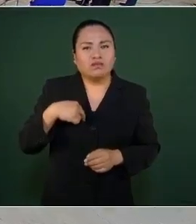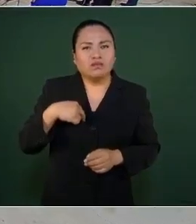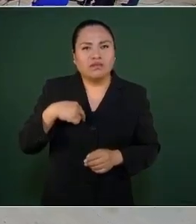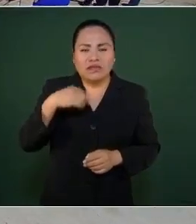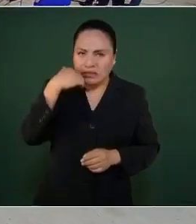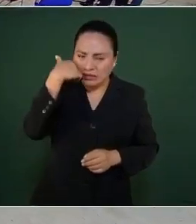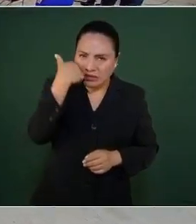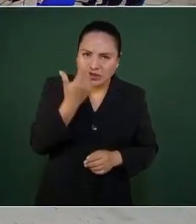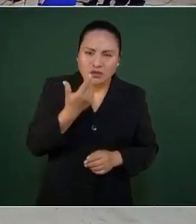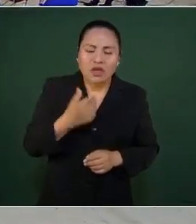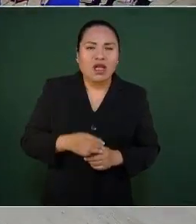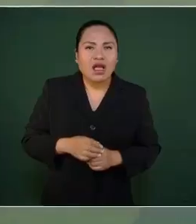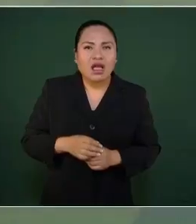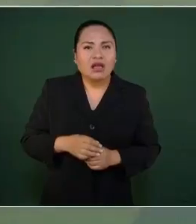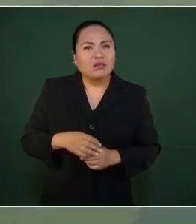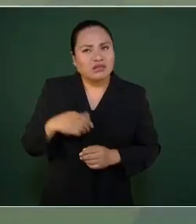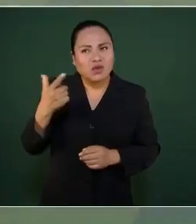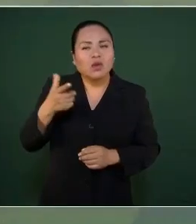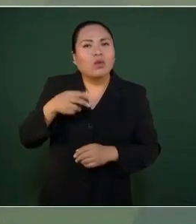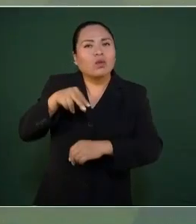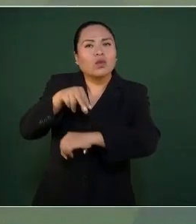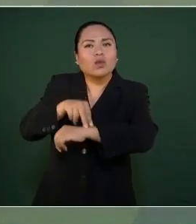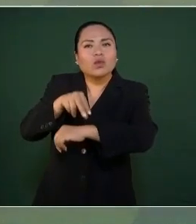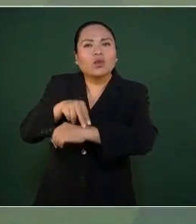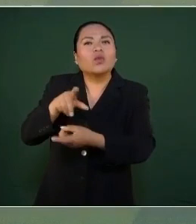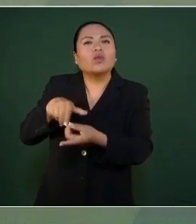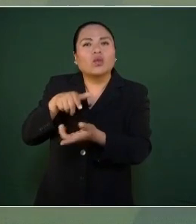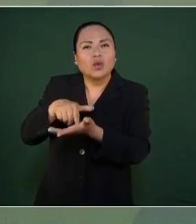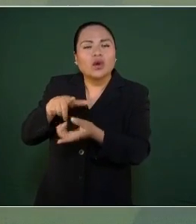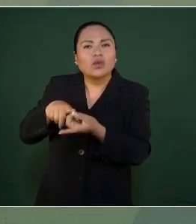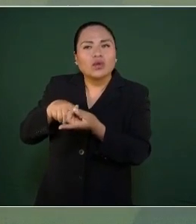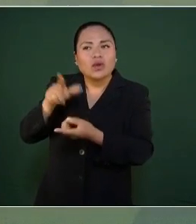traer médicos cubanos,